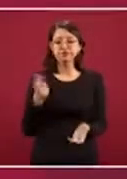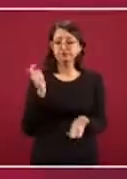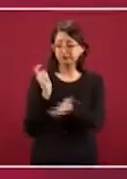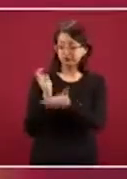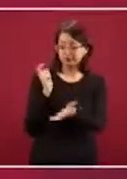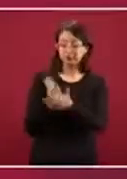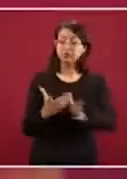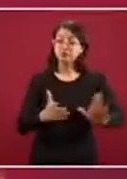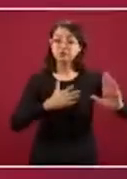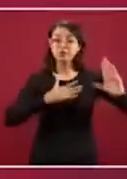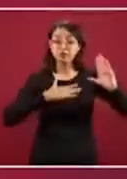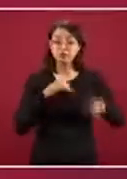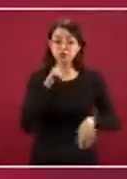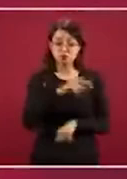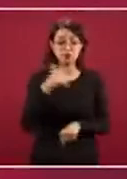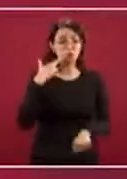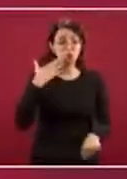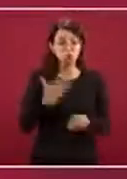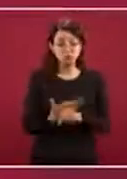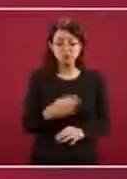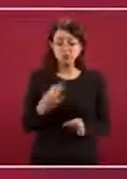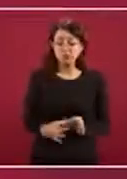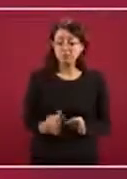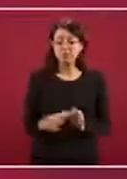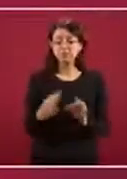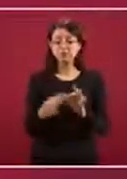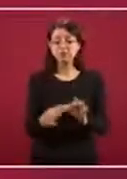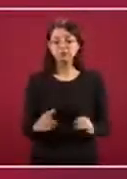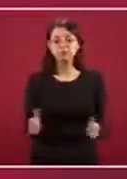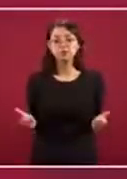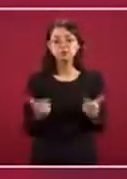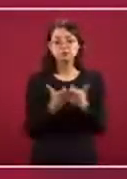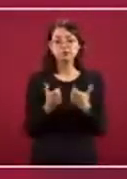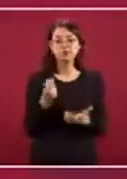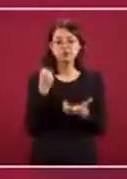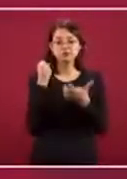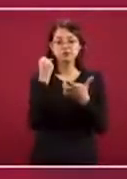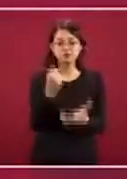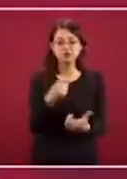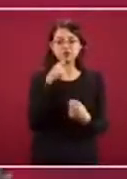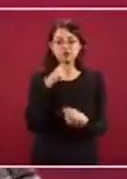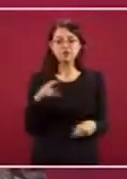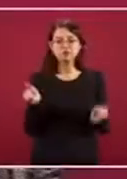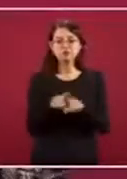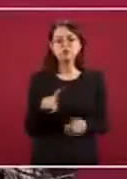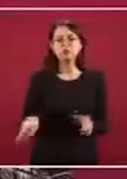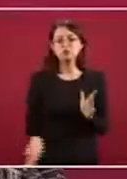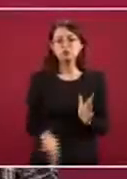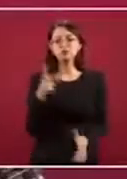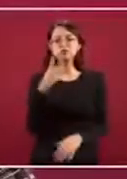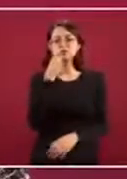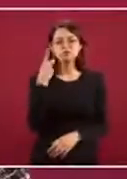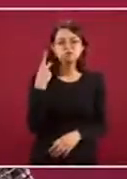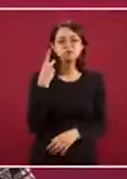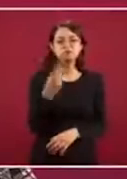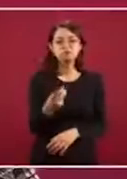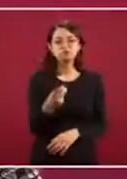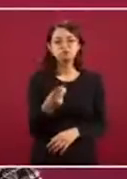se comprometió y que le correspondían a través del fideicomiso que él reitero pues bueno se